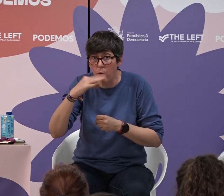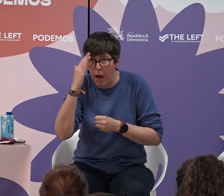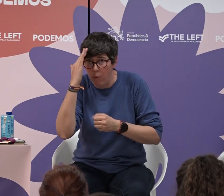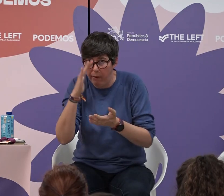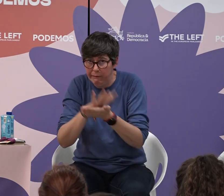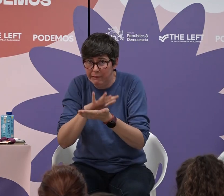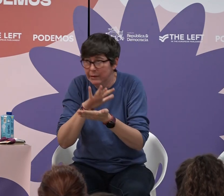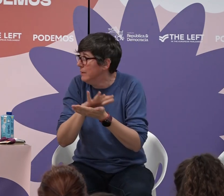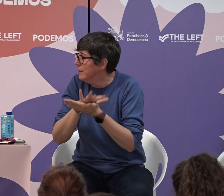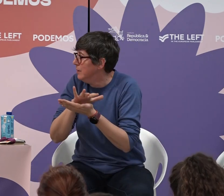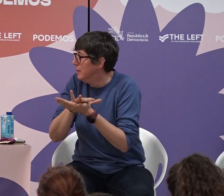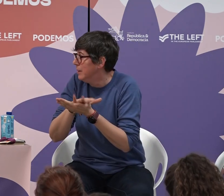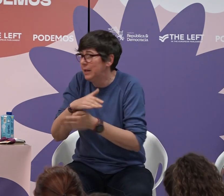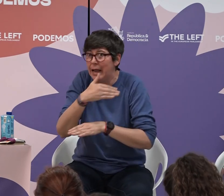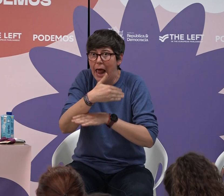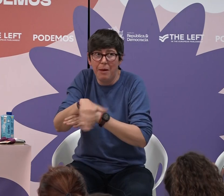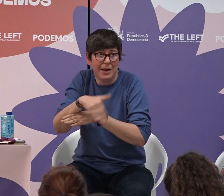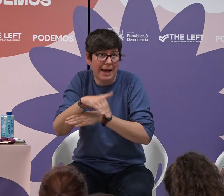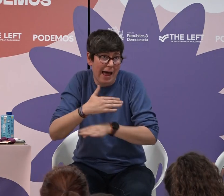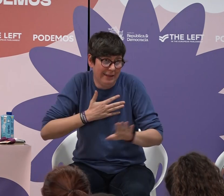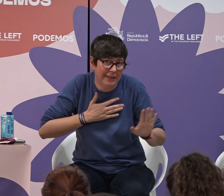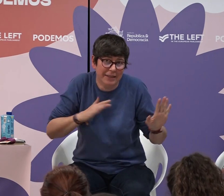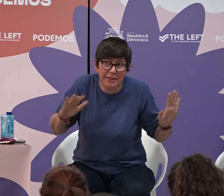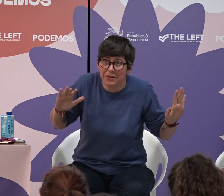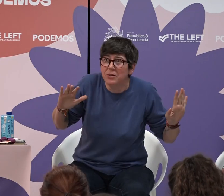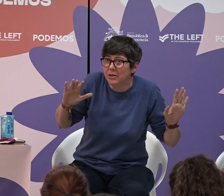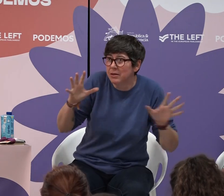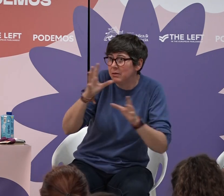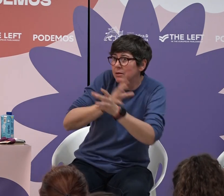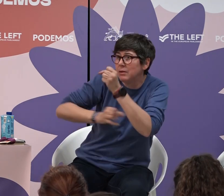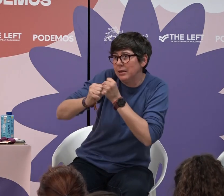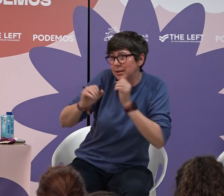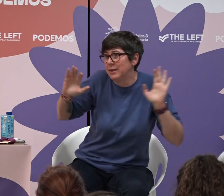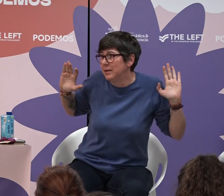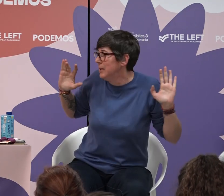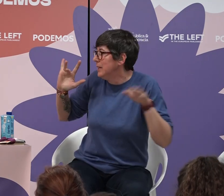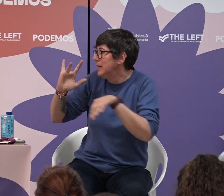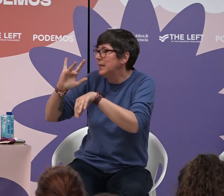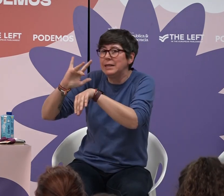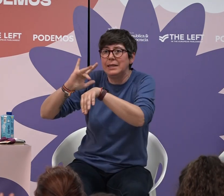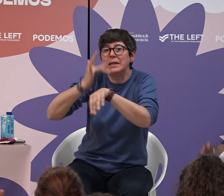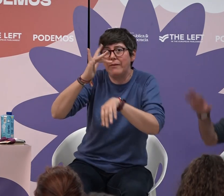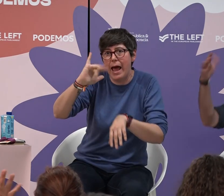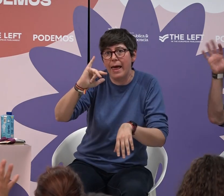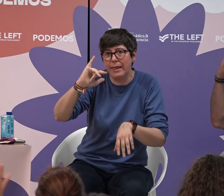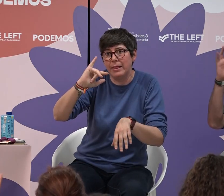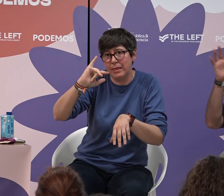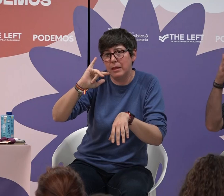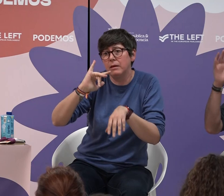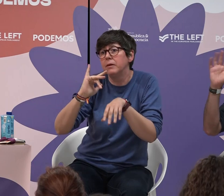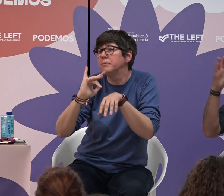fiesta local de valencia intento empatizar pero yo soy la única que duerme bien entonces me cuesta un poco